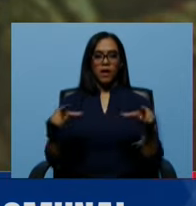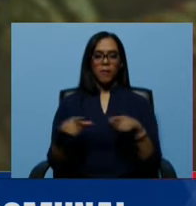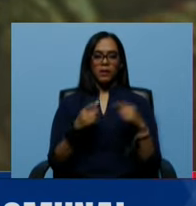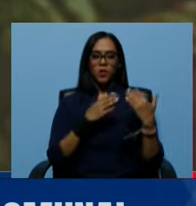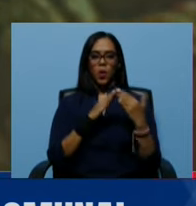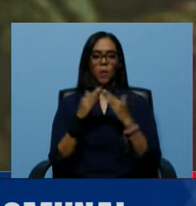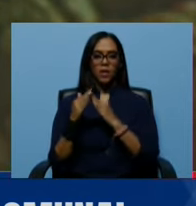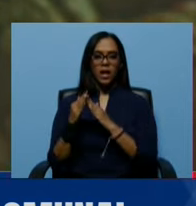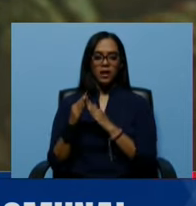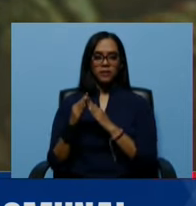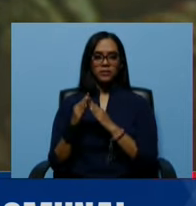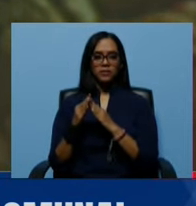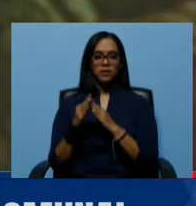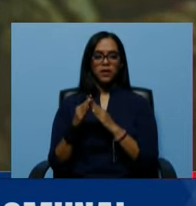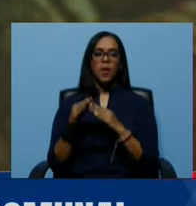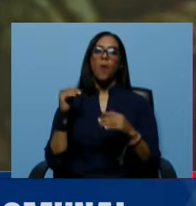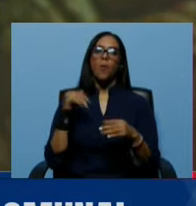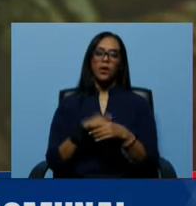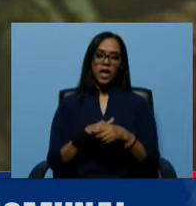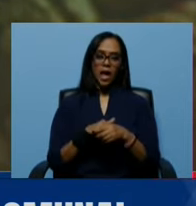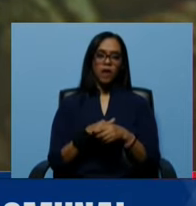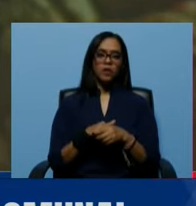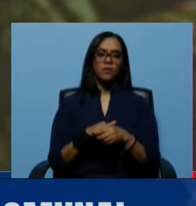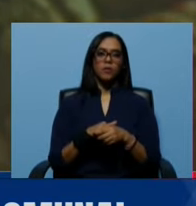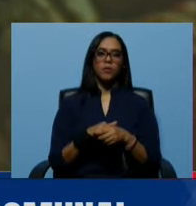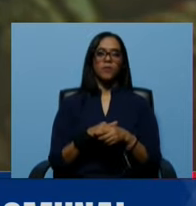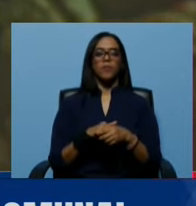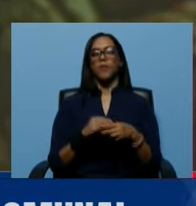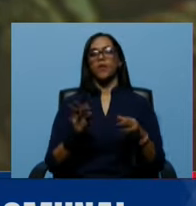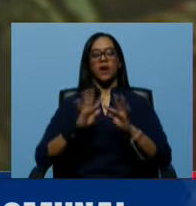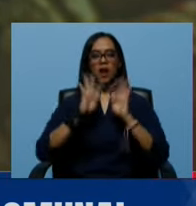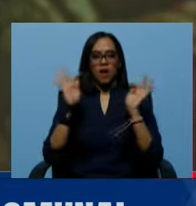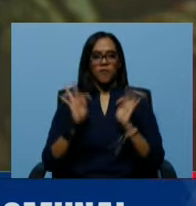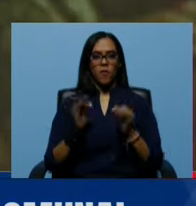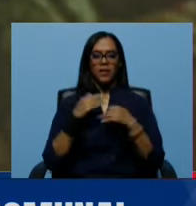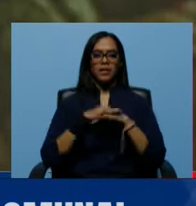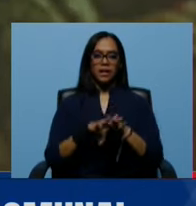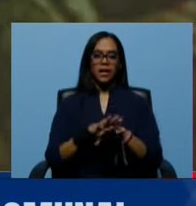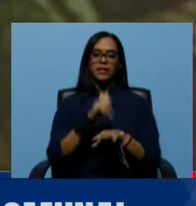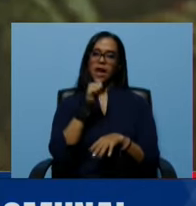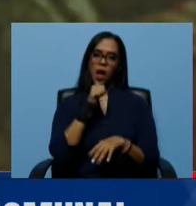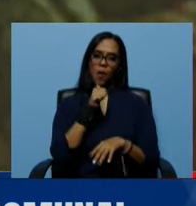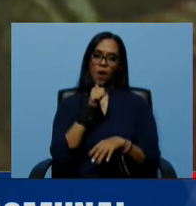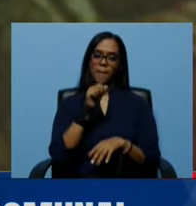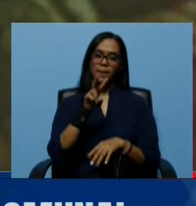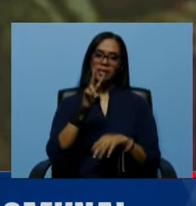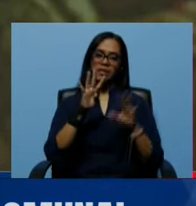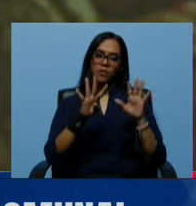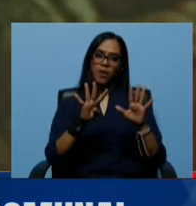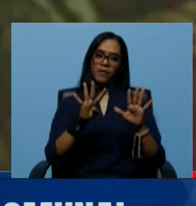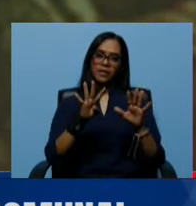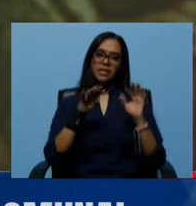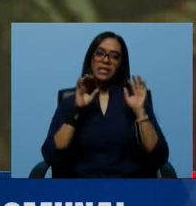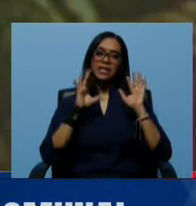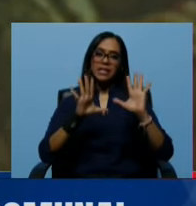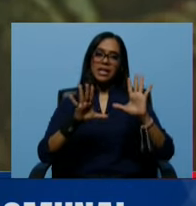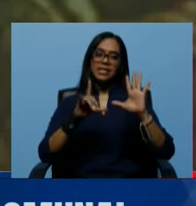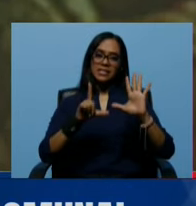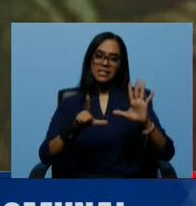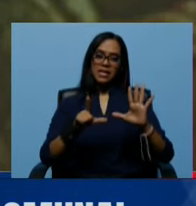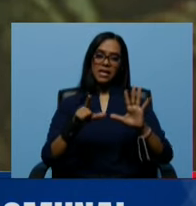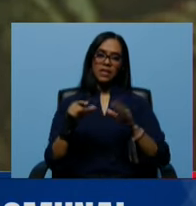comunales votaron por el manejo integral del agua, 29. 17 por vialidad,